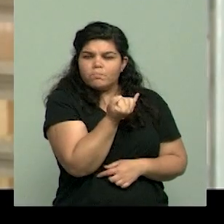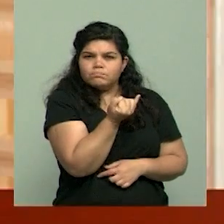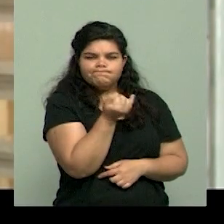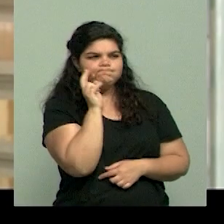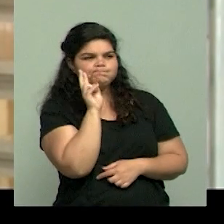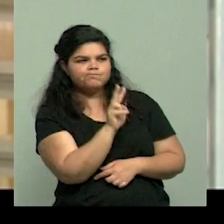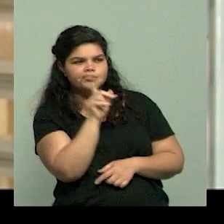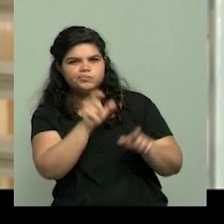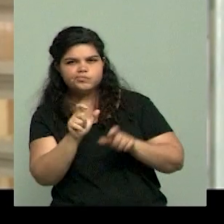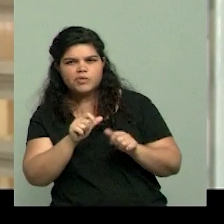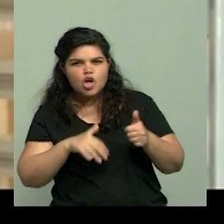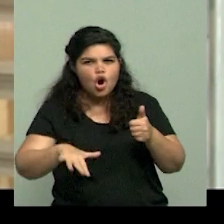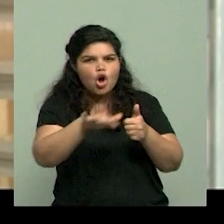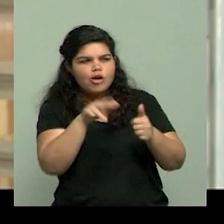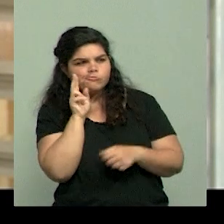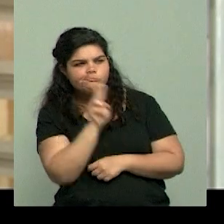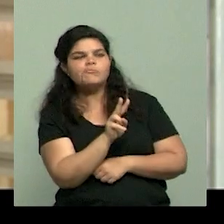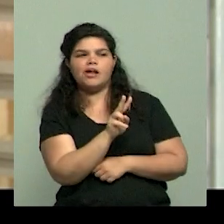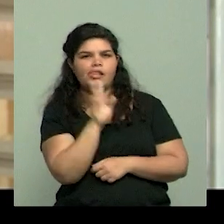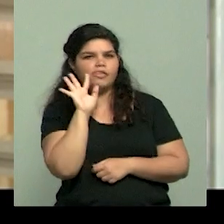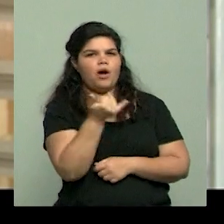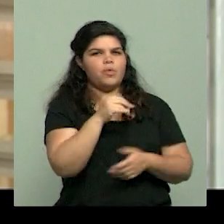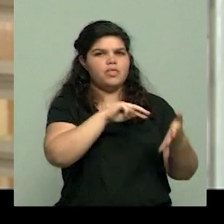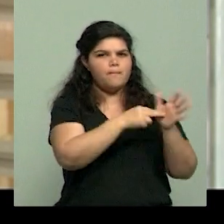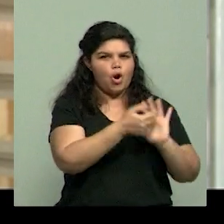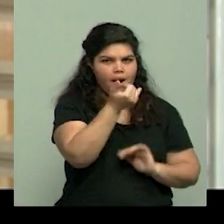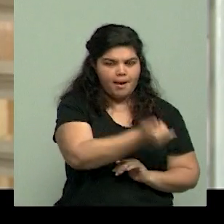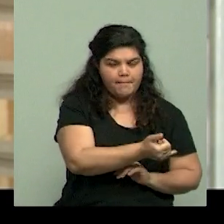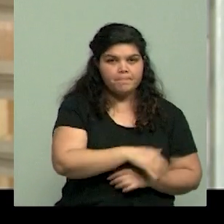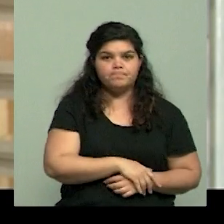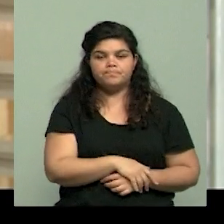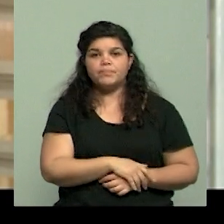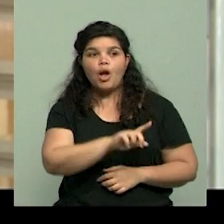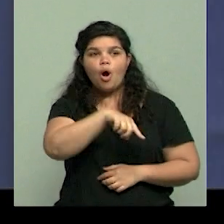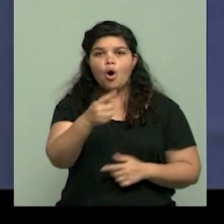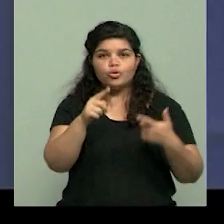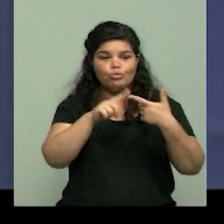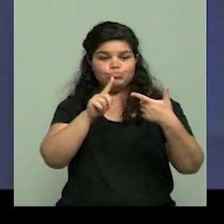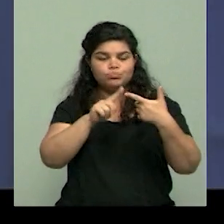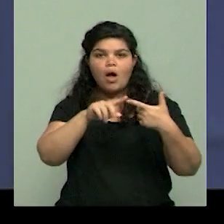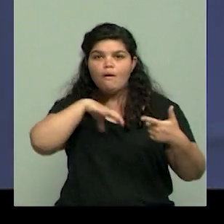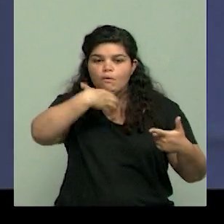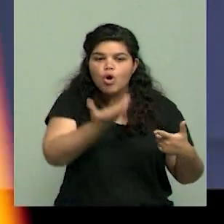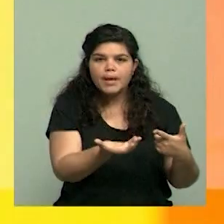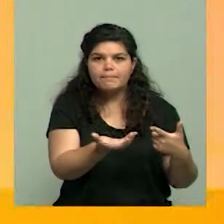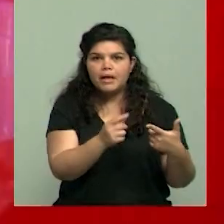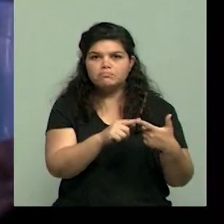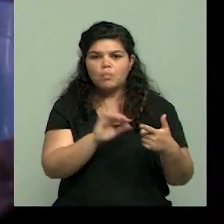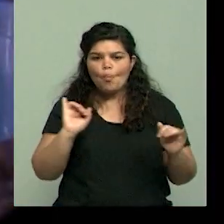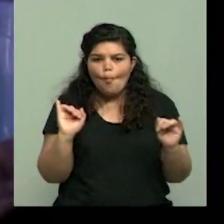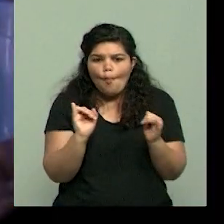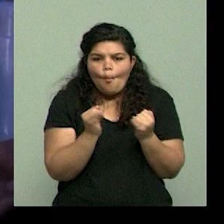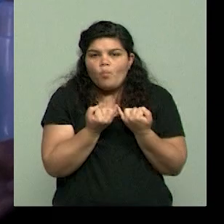en la bulimia es muy difícil poder darse cuenta, poder detectarlo, porque no hay un descenso de peso,